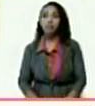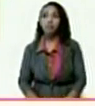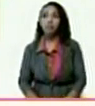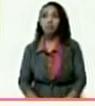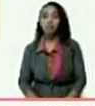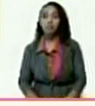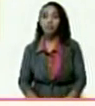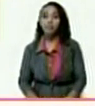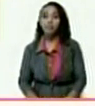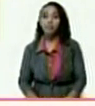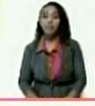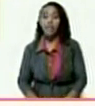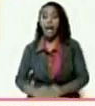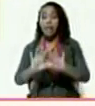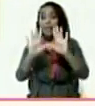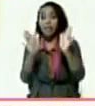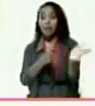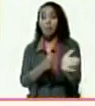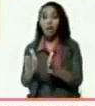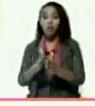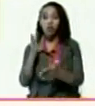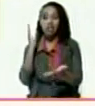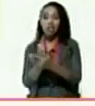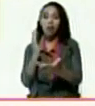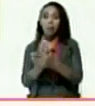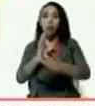Con respecto al 10 de marzo, bueno, ellos siempre anuncian